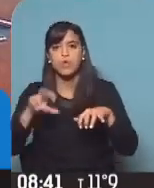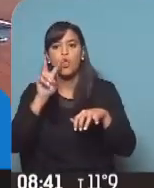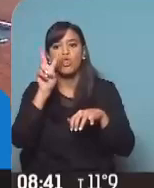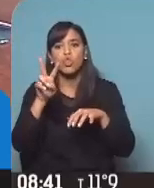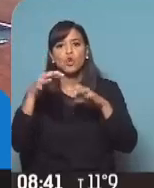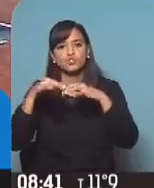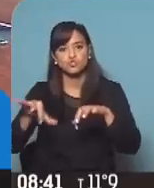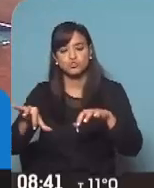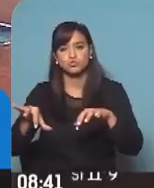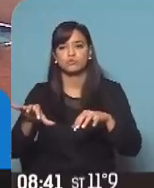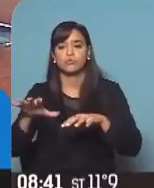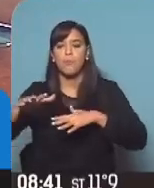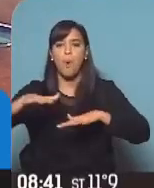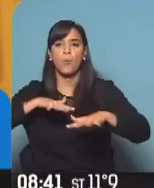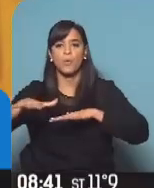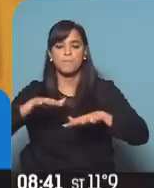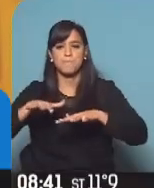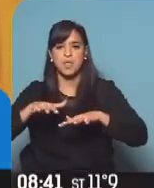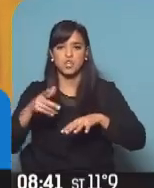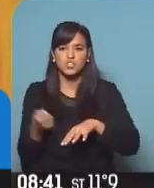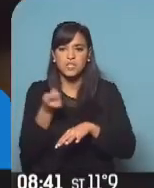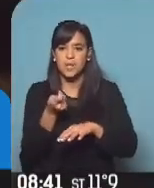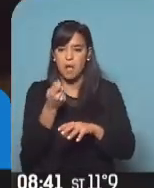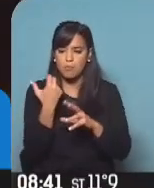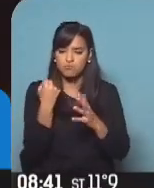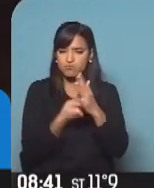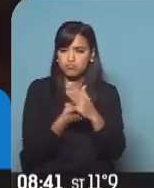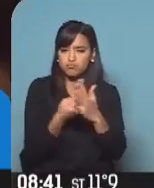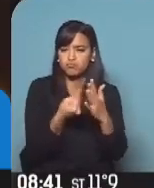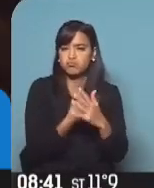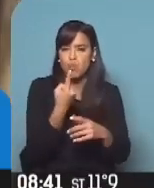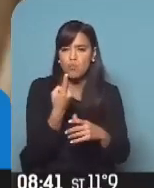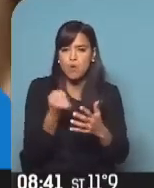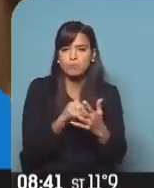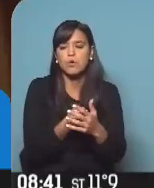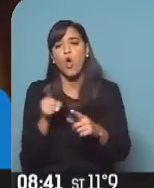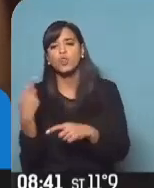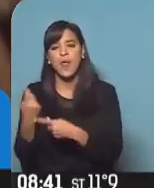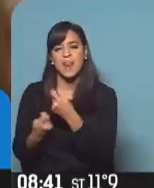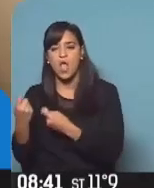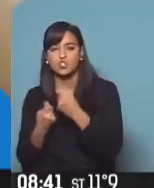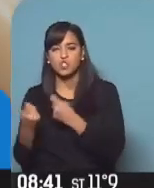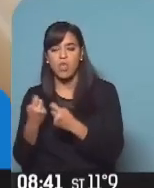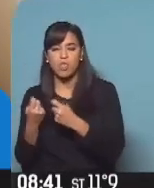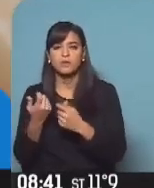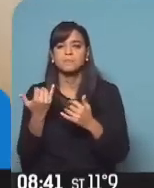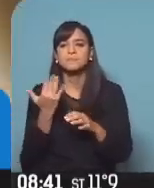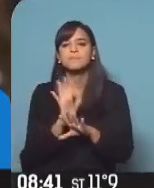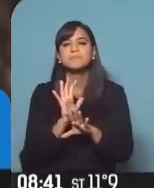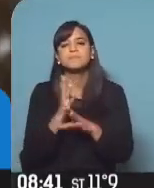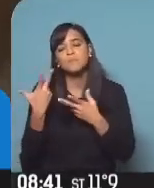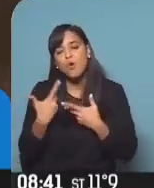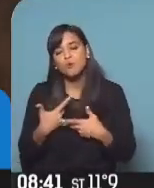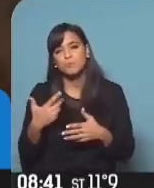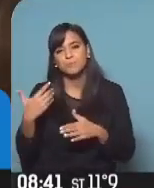grandes alas del movimiento sindical una más combativa y una más negociadora es hay algo de tradicional